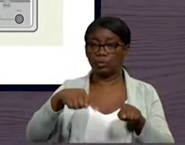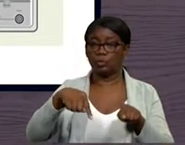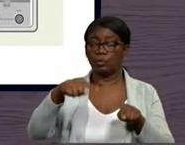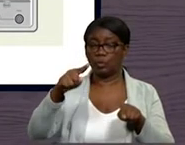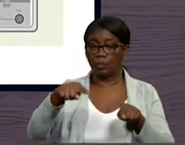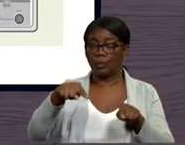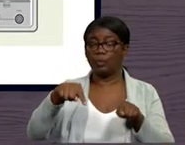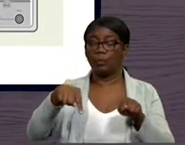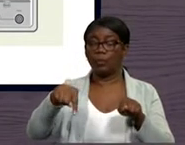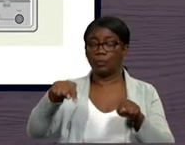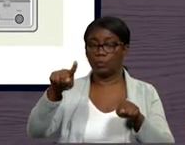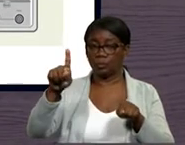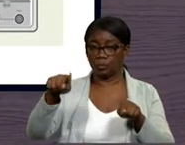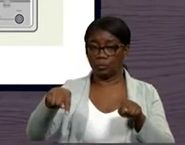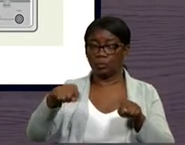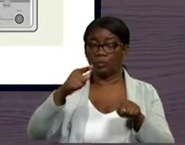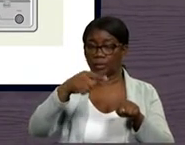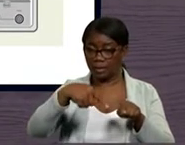frecuencia